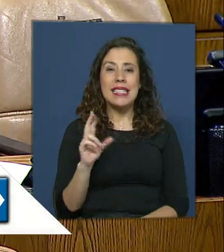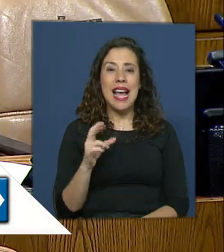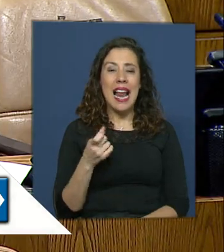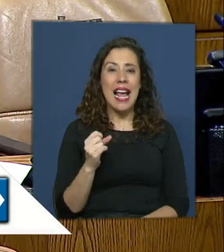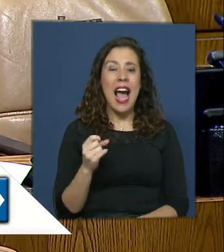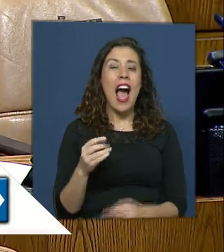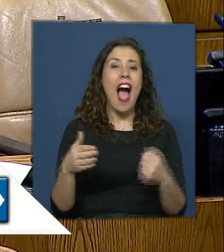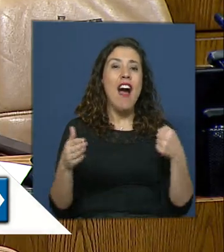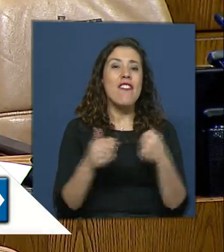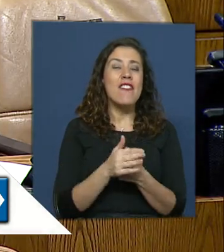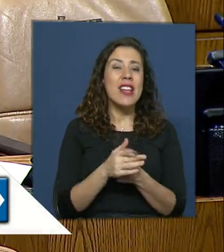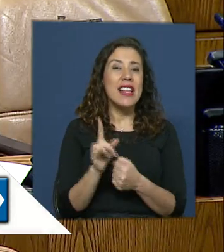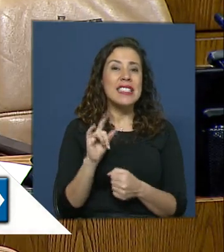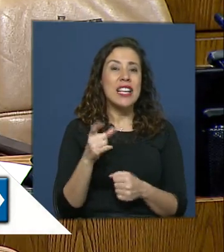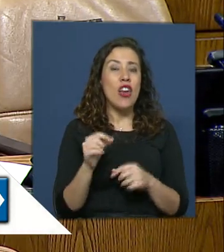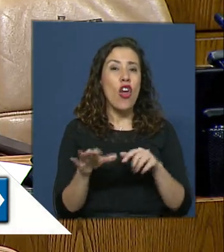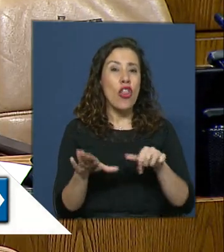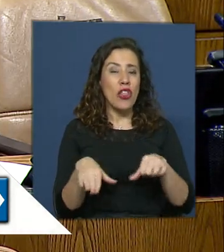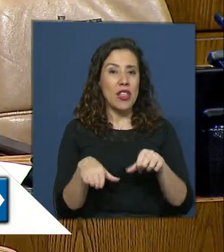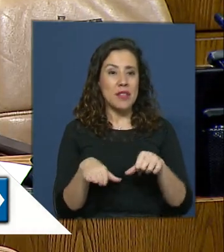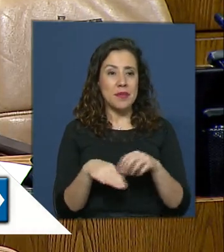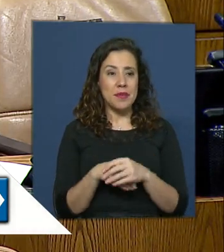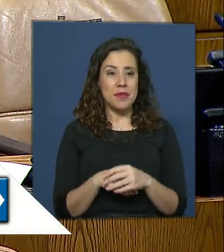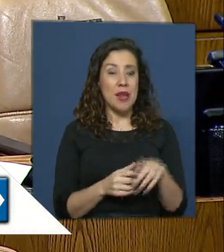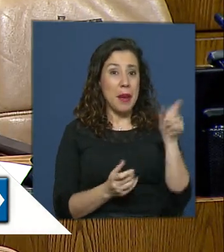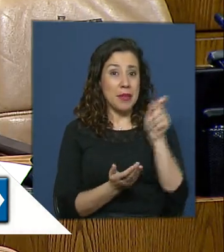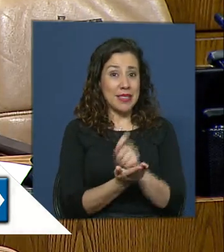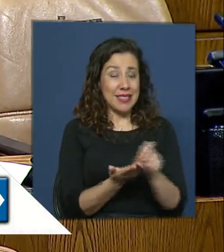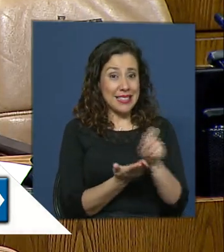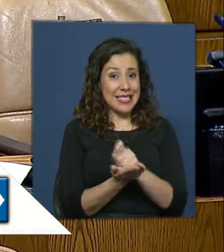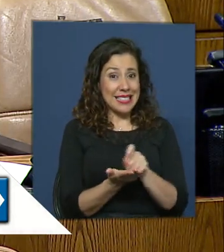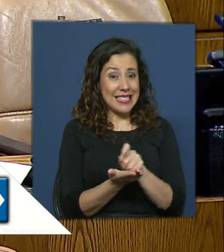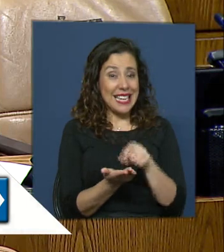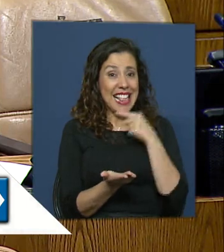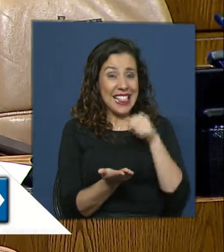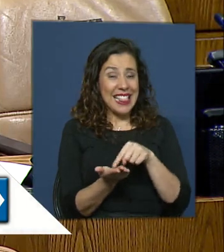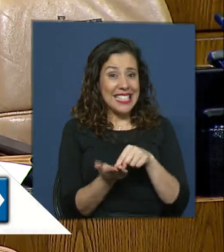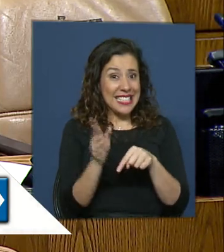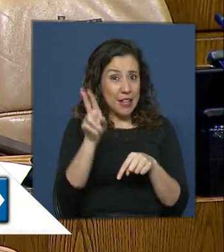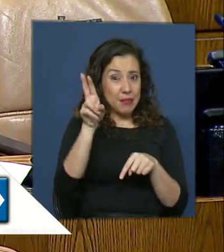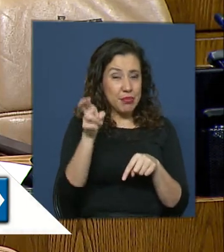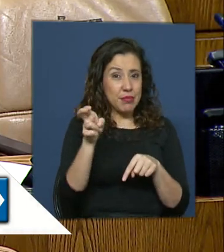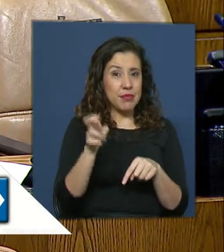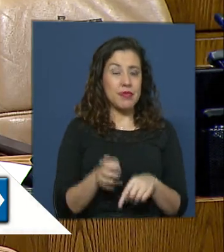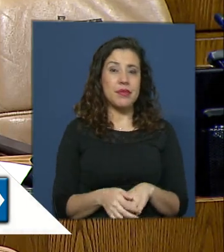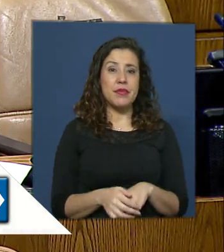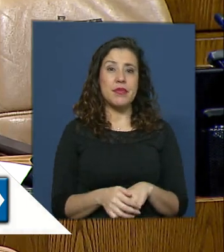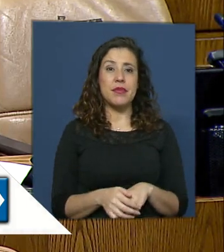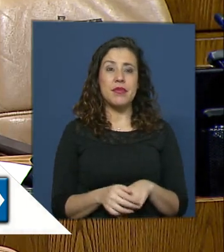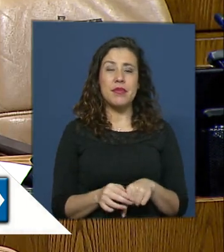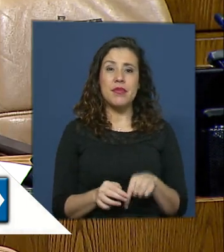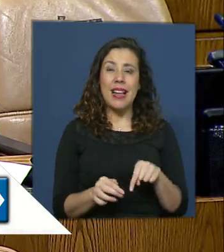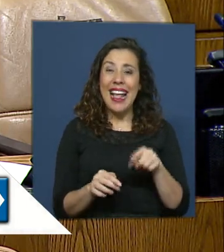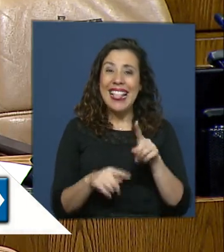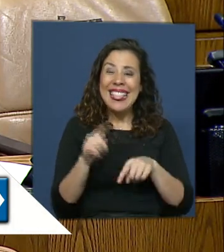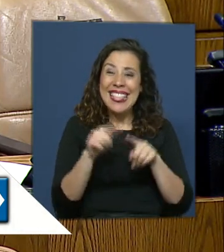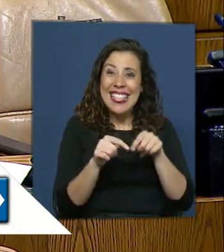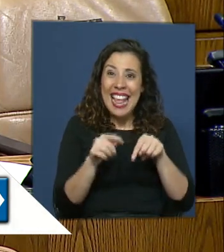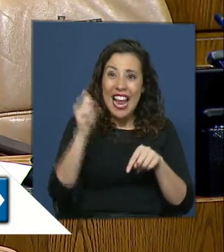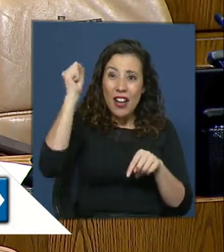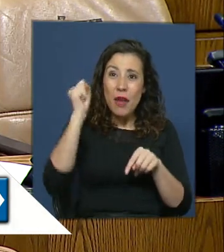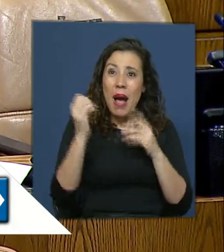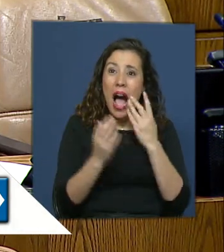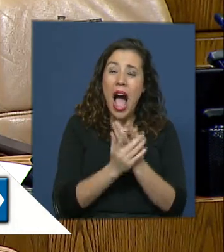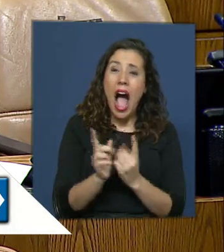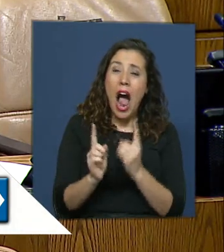siglo XVI. El autor señala así, abro comillas, en este trecho de tierra hay